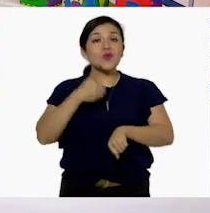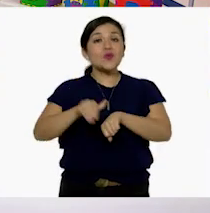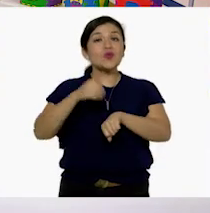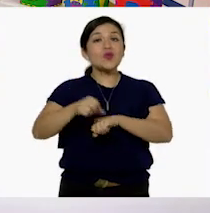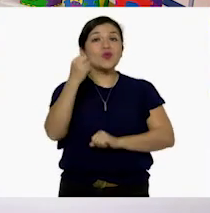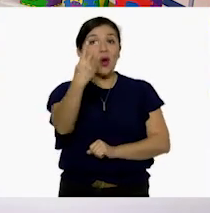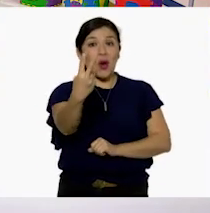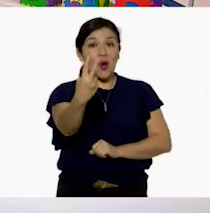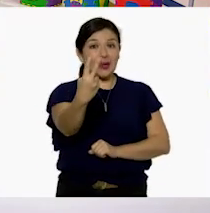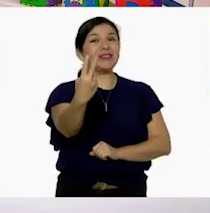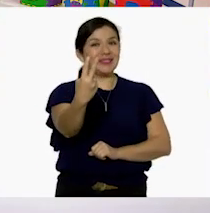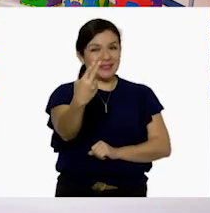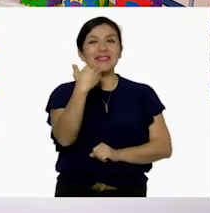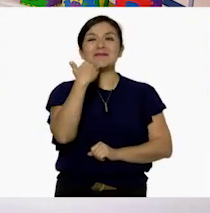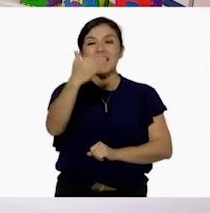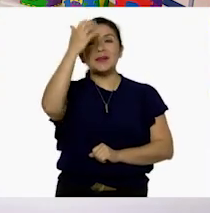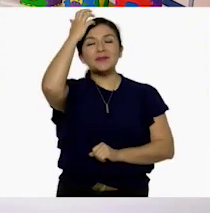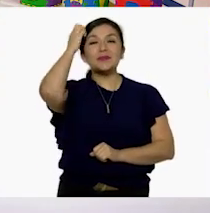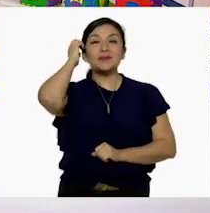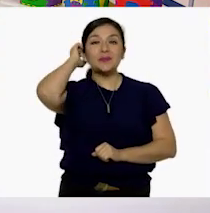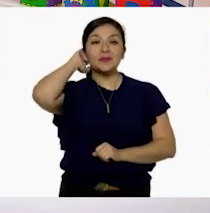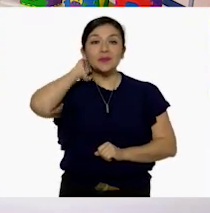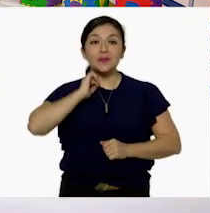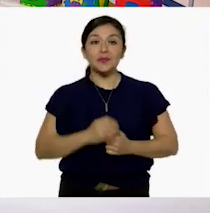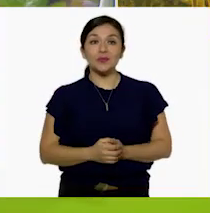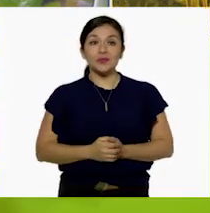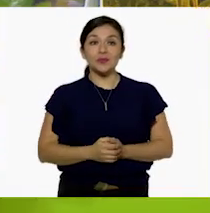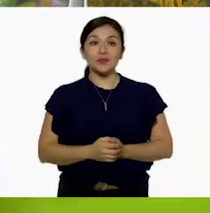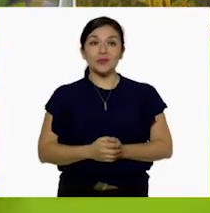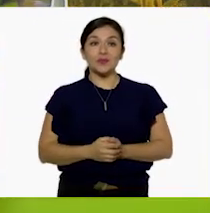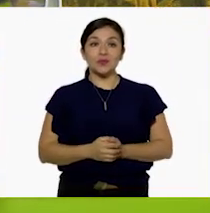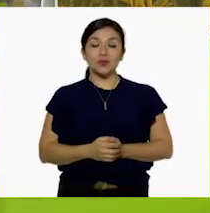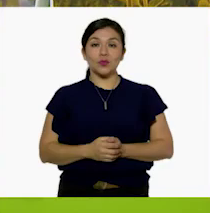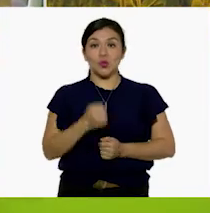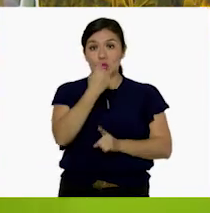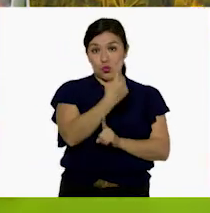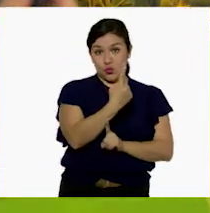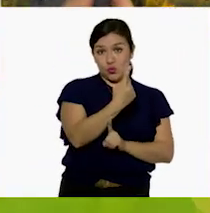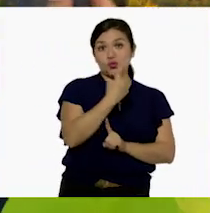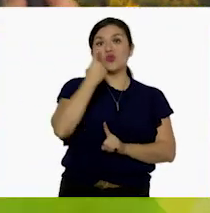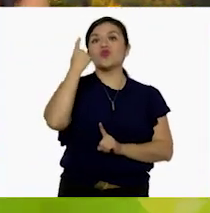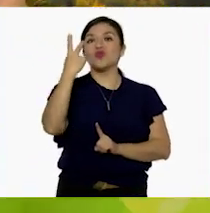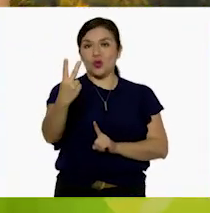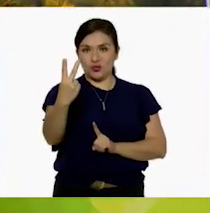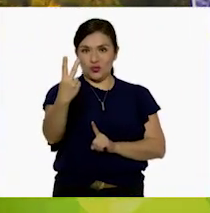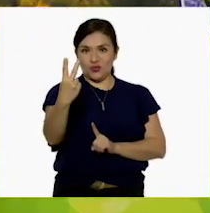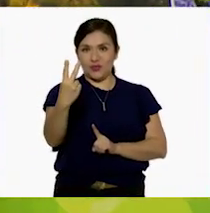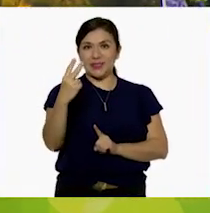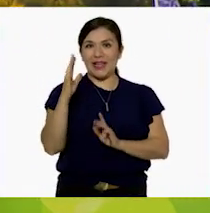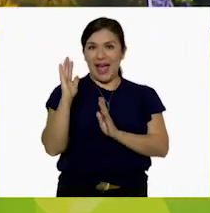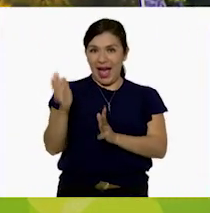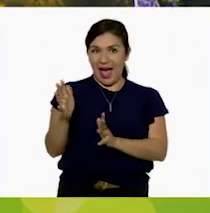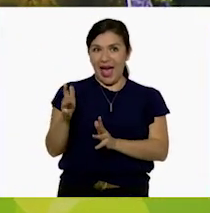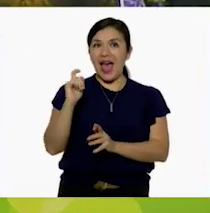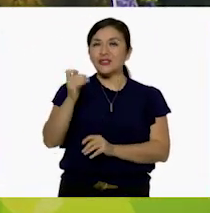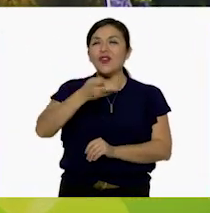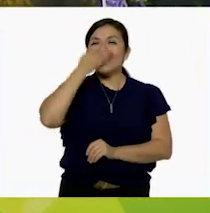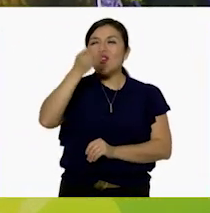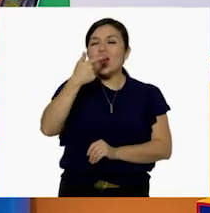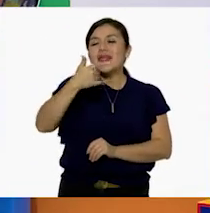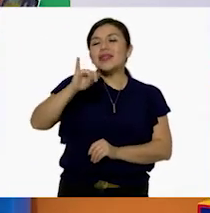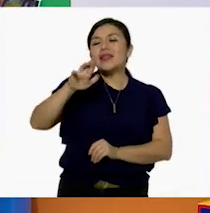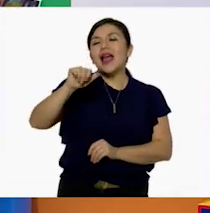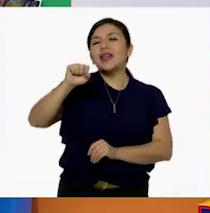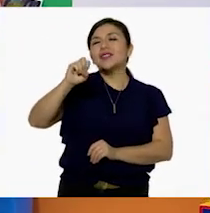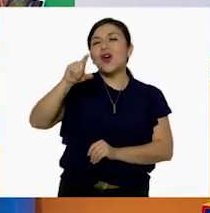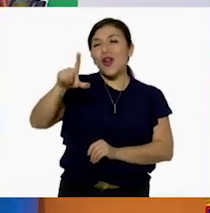¡Dos! Bien. ¡Dos lugares! Avanza, por favor, y contamos. Uno y dos. Nos tocaron los girasoles, maestra.